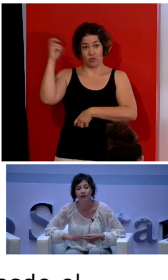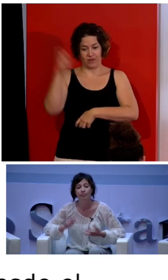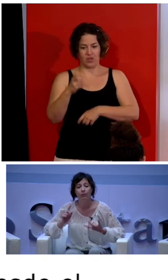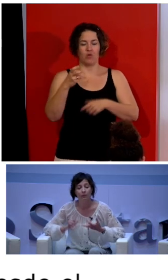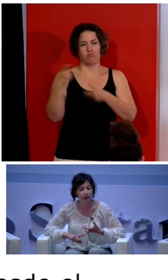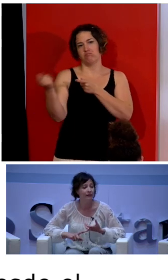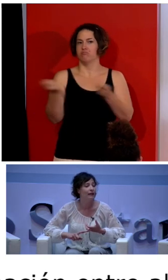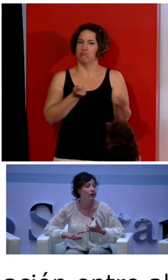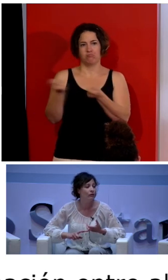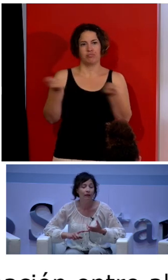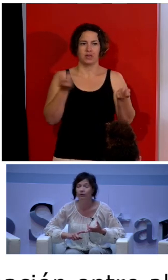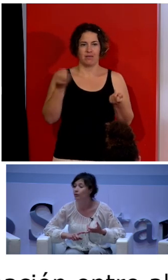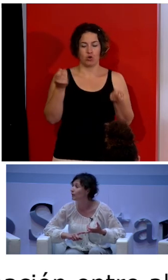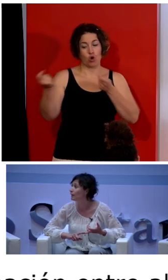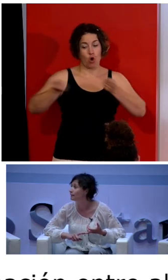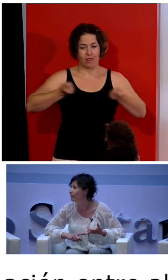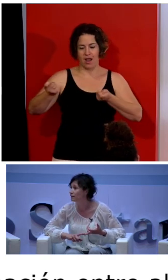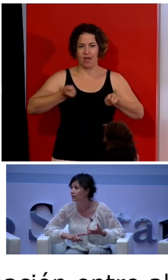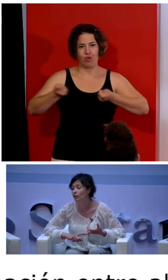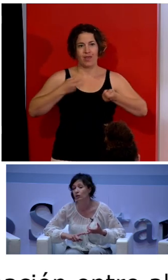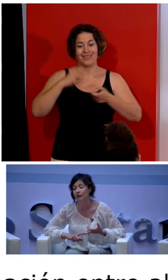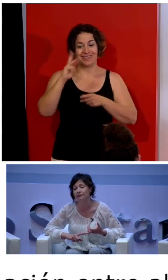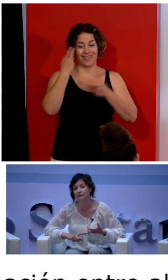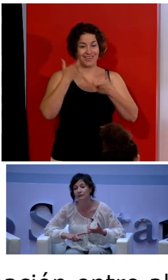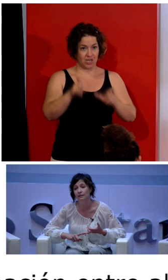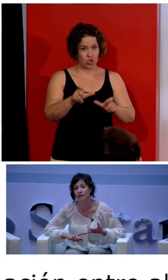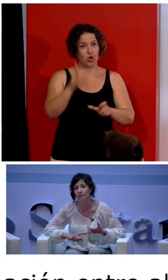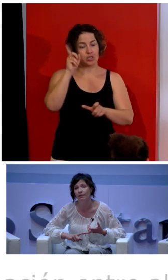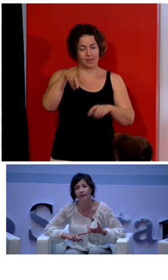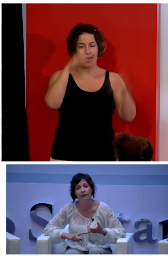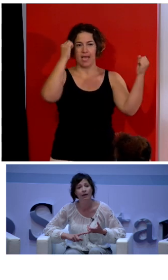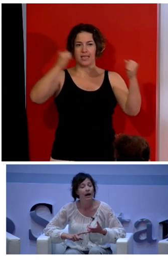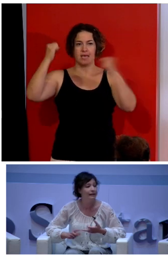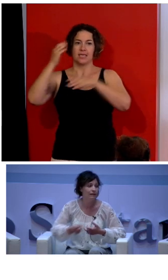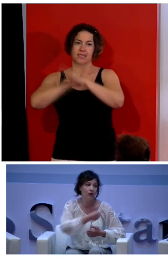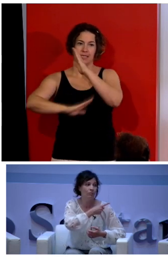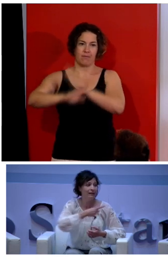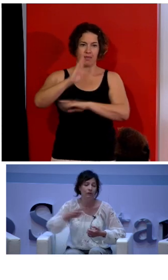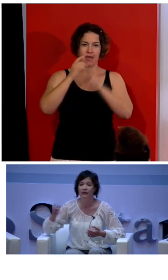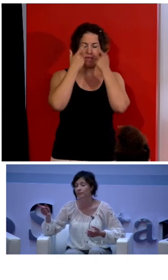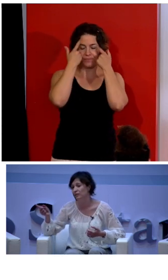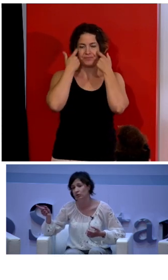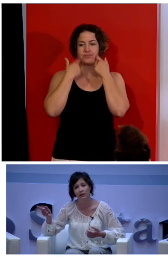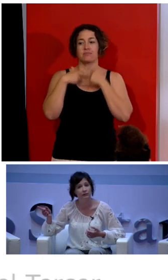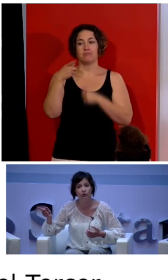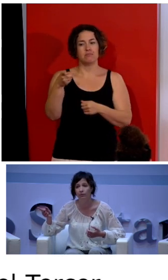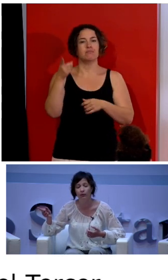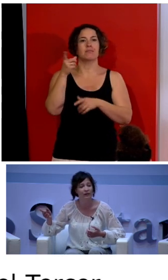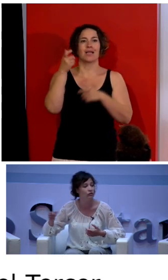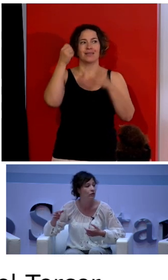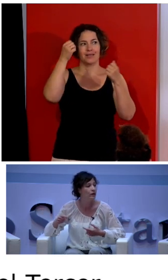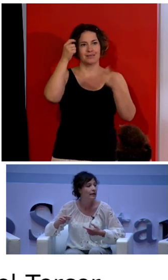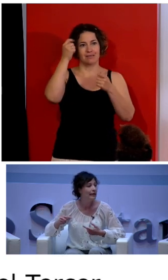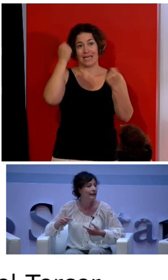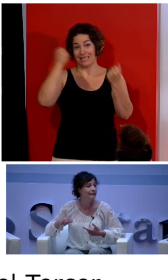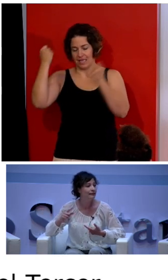implicadas. Muy importante la coordinación con el tercer sector, con las entidades de discapacidad. Han estado acompañando a las personas en todo el